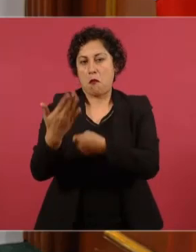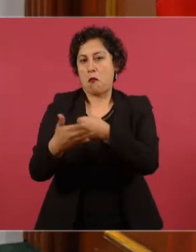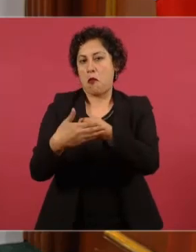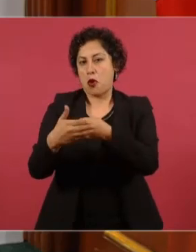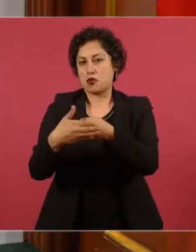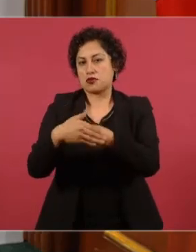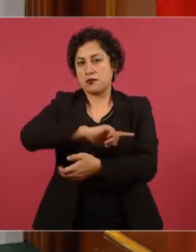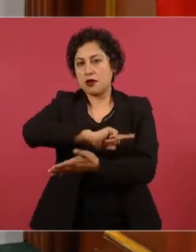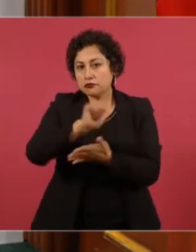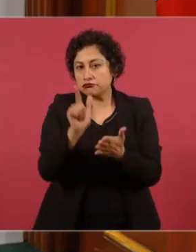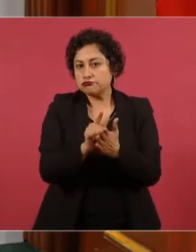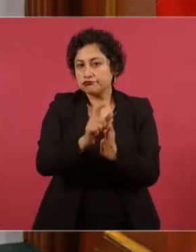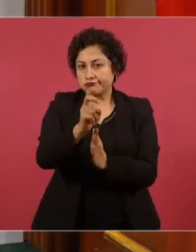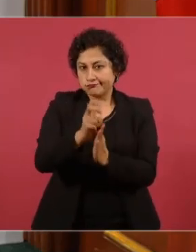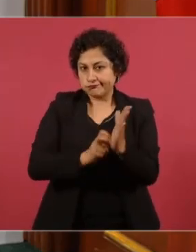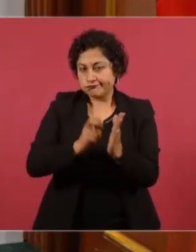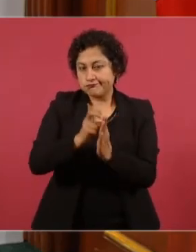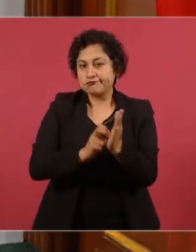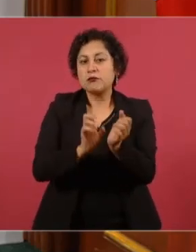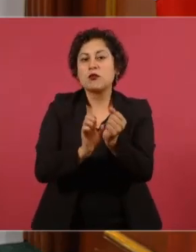que en esencia